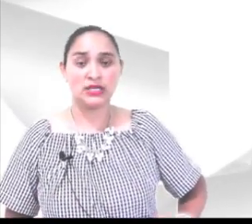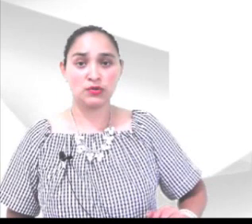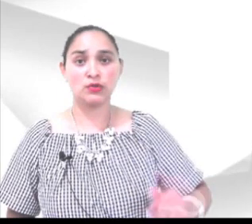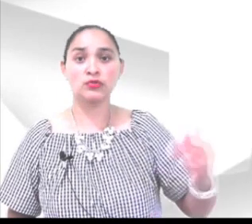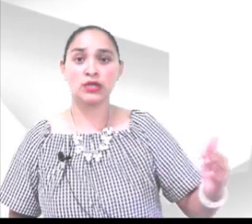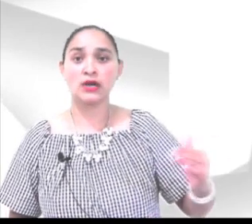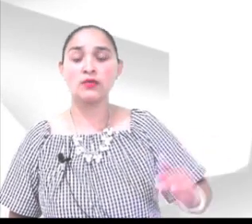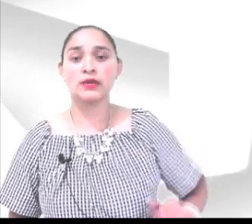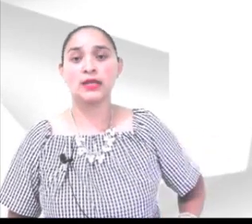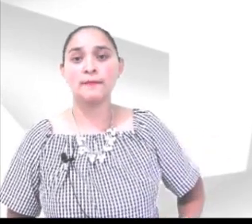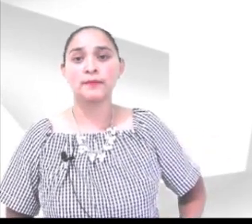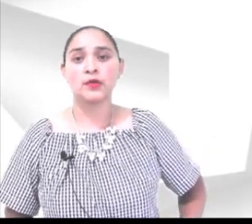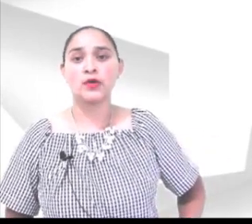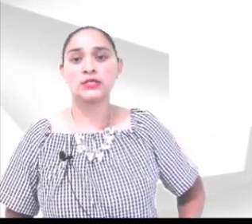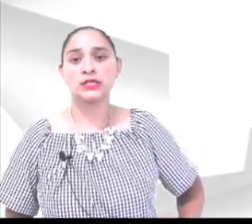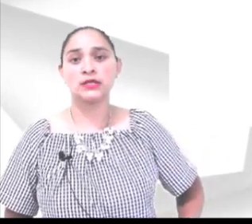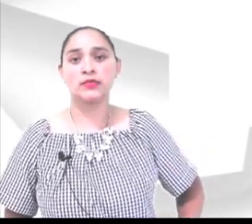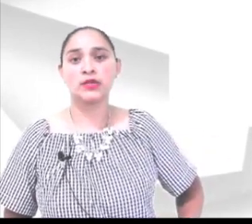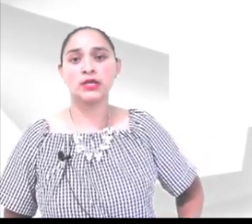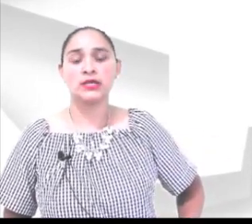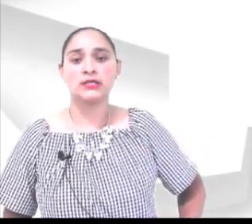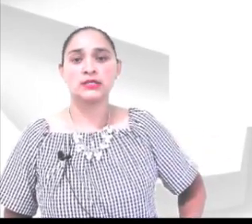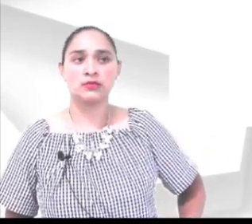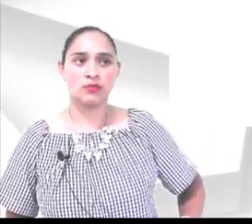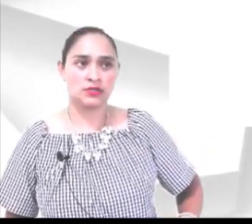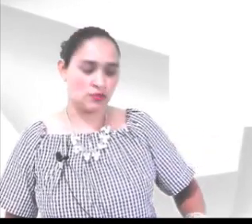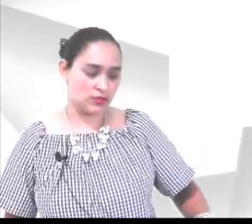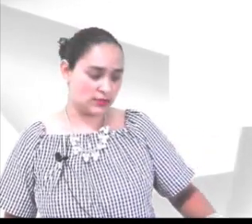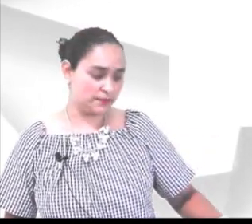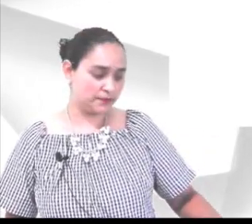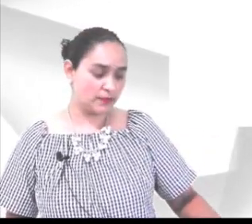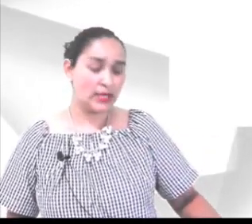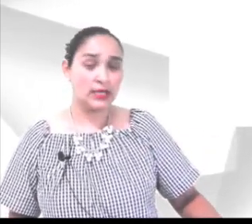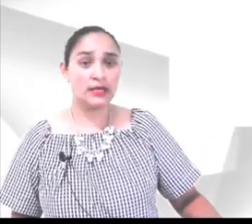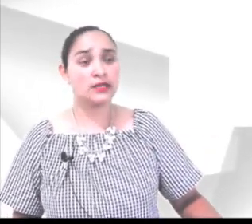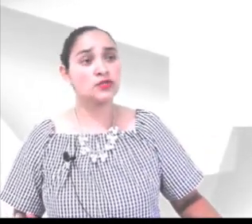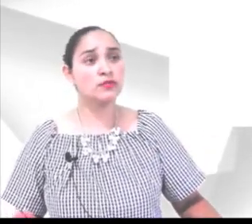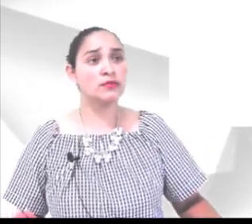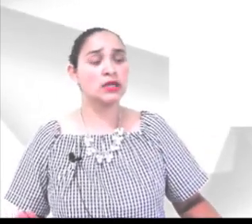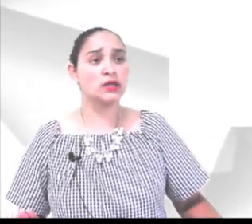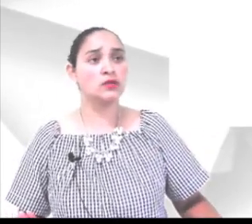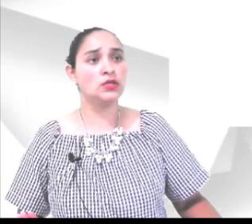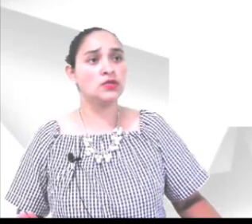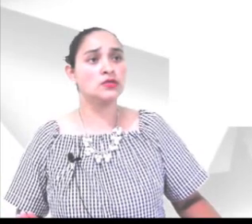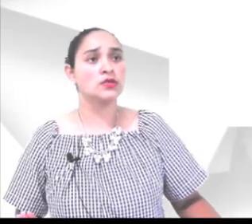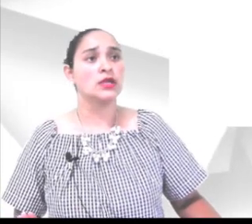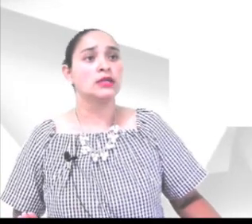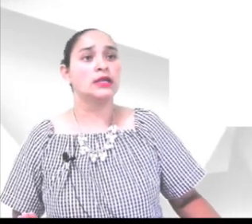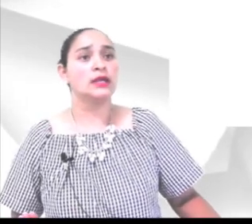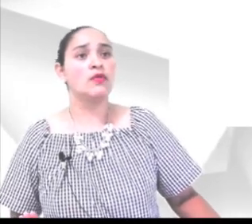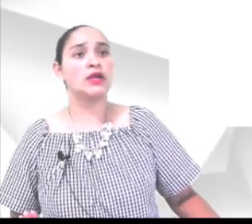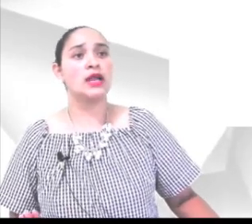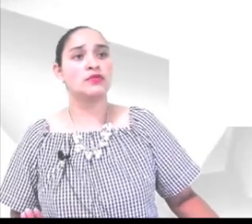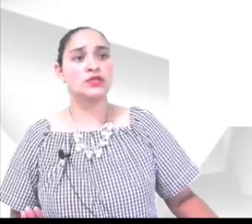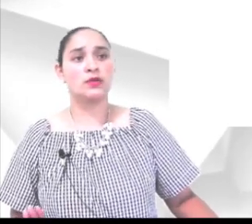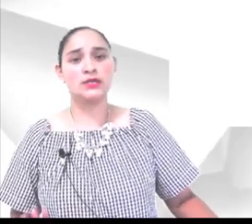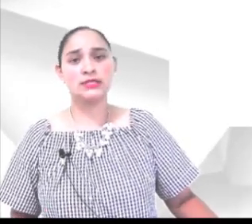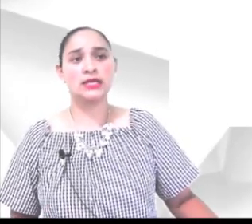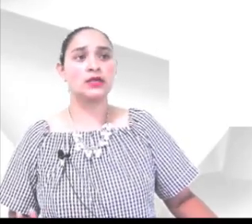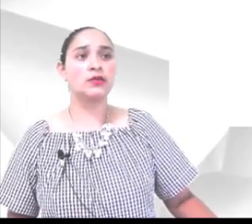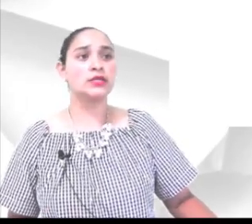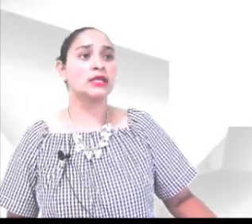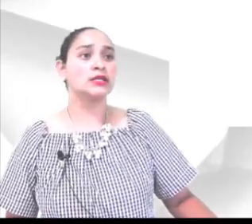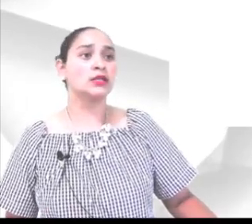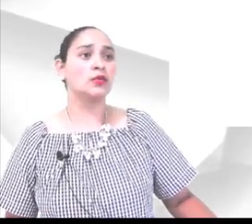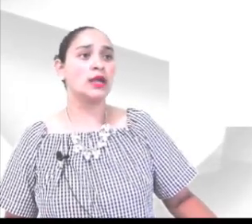planeta y no encontrarnos, ¿verdad?, con este tipo de situaciones. En resumen, mis queridos niños, tenemos que las